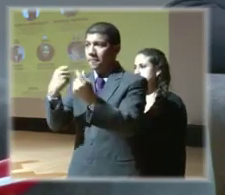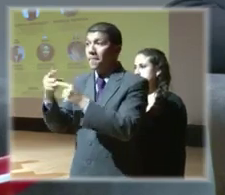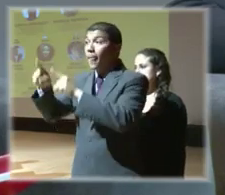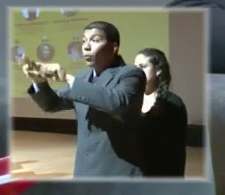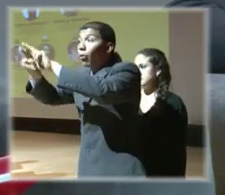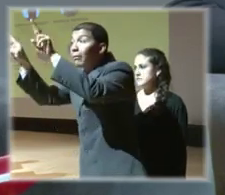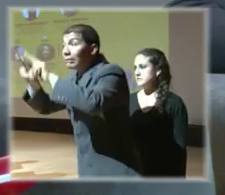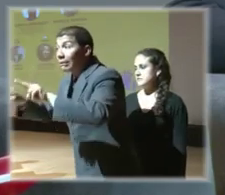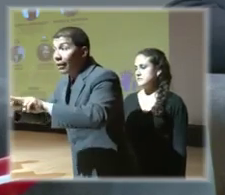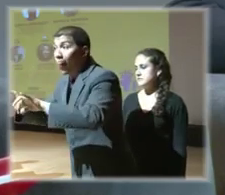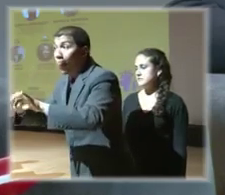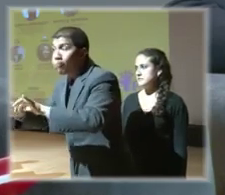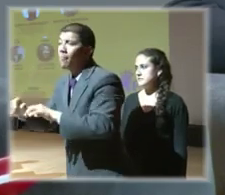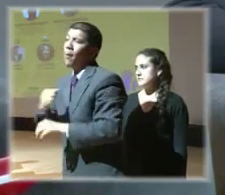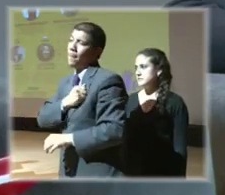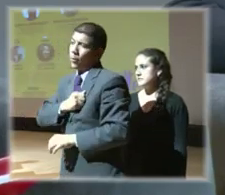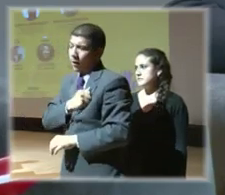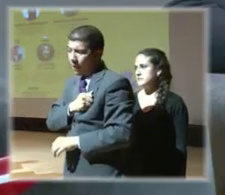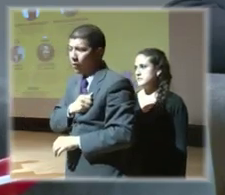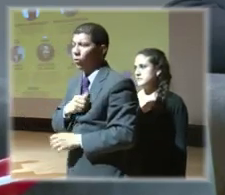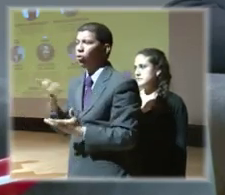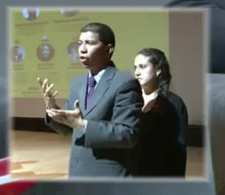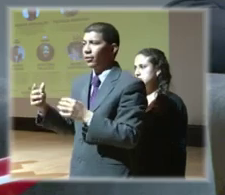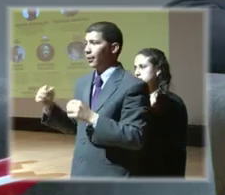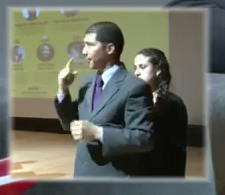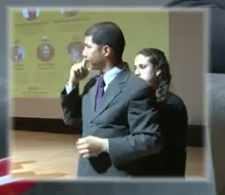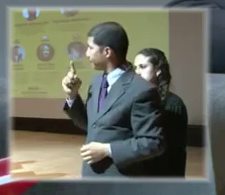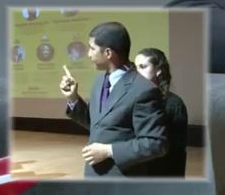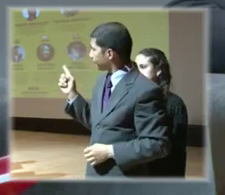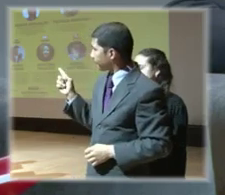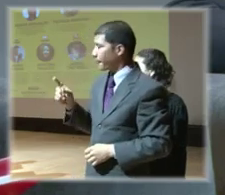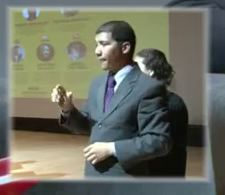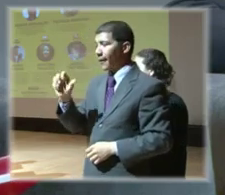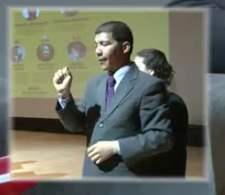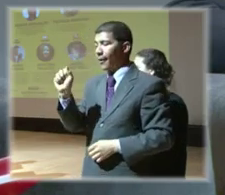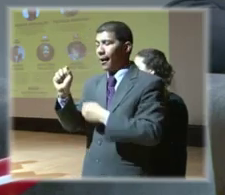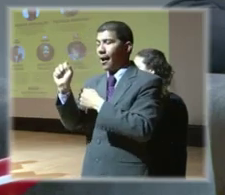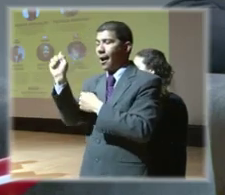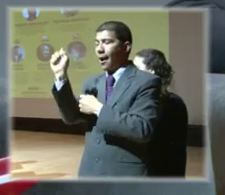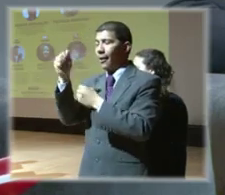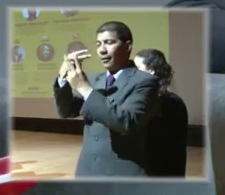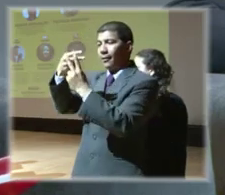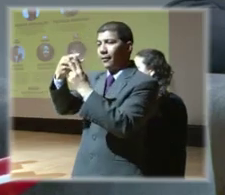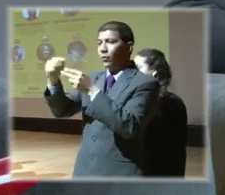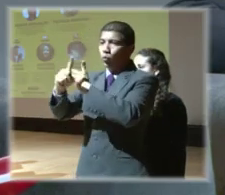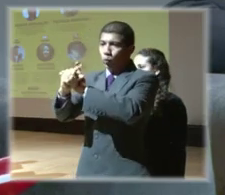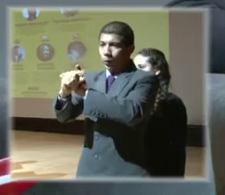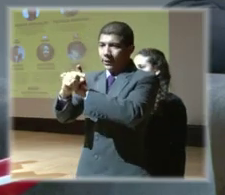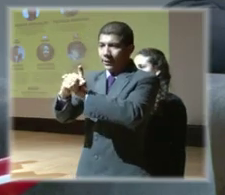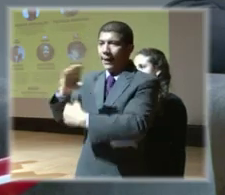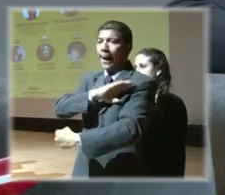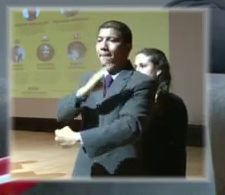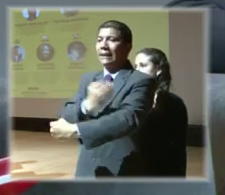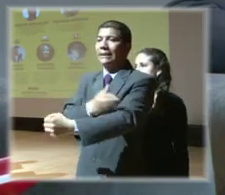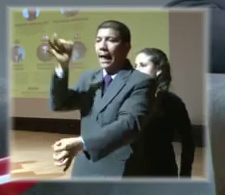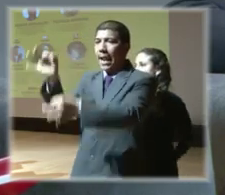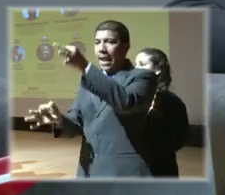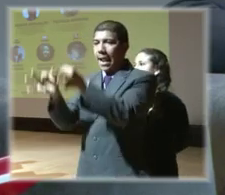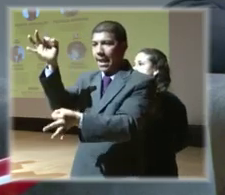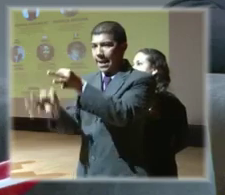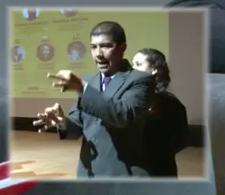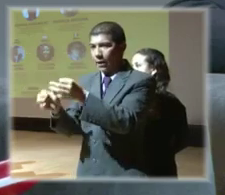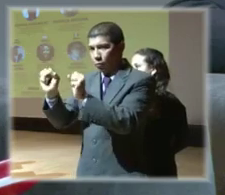línea, por favor hagan las preguntas a @paisuniandes por Twitter o #capacidadlegal, numeral capacidad